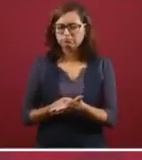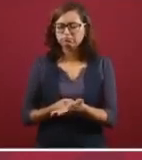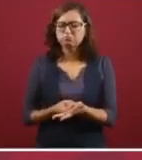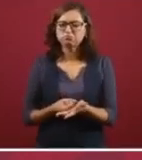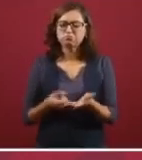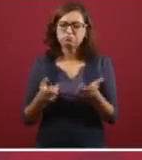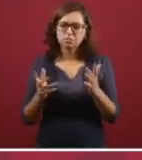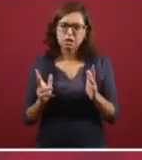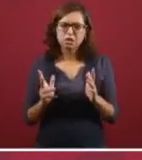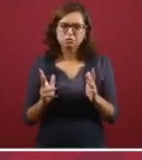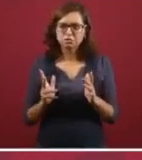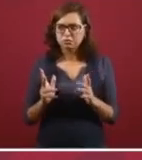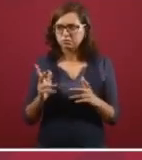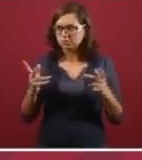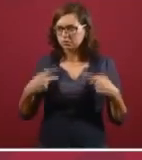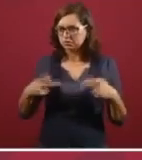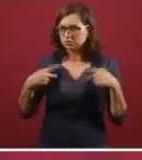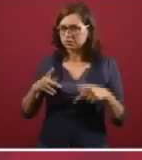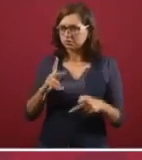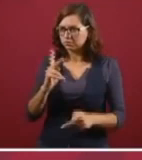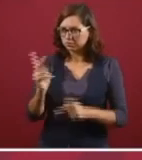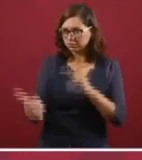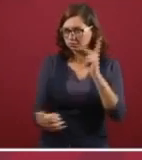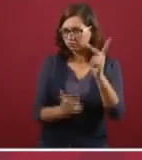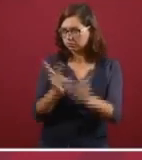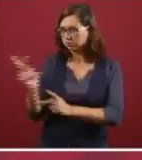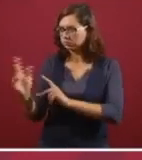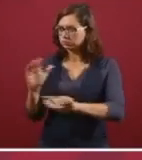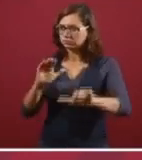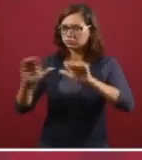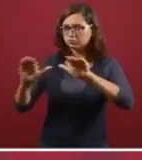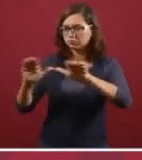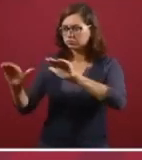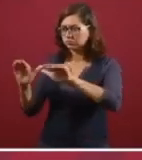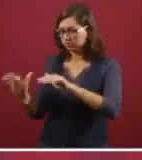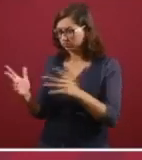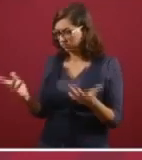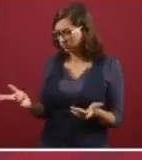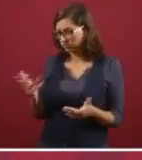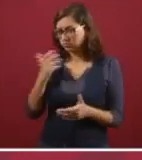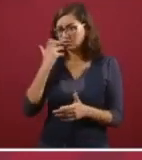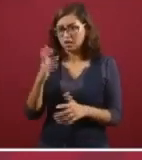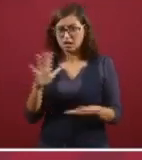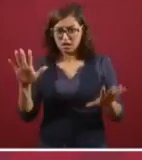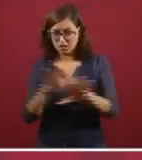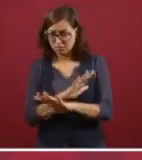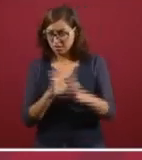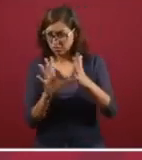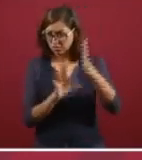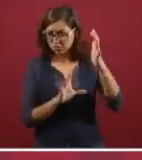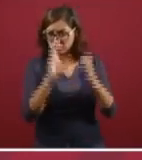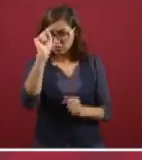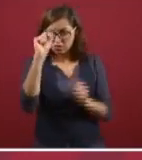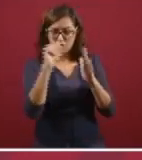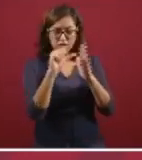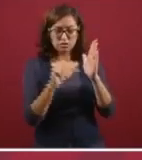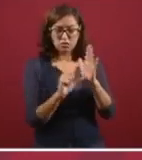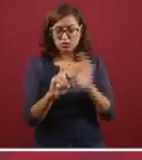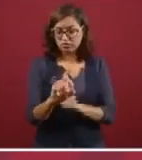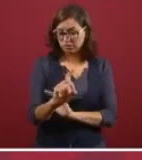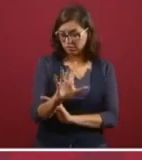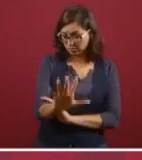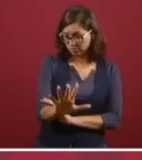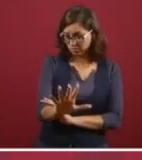que se hiciera una consulta reformando el artículo 35 de la Constitución, que por